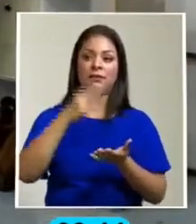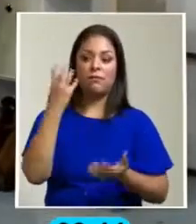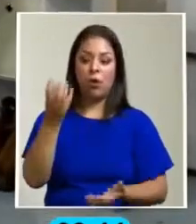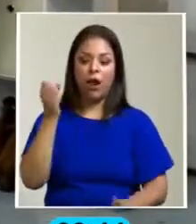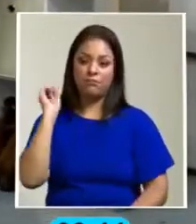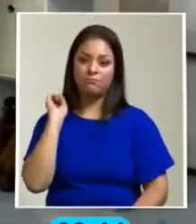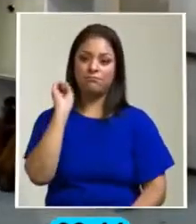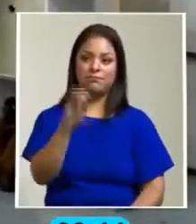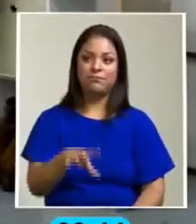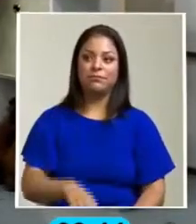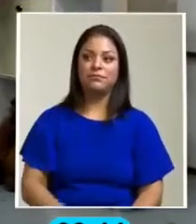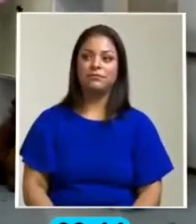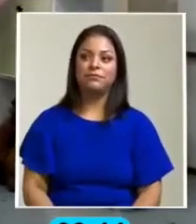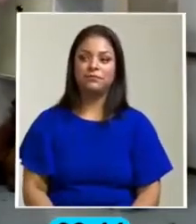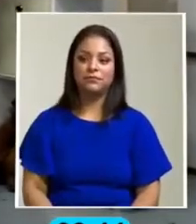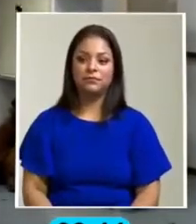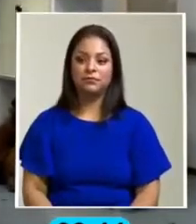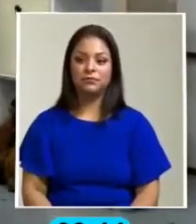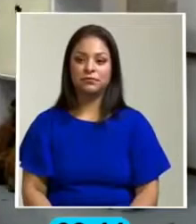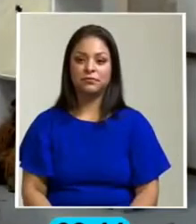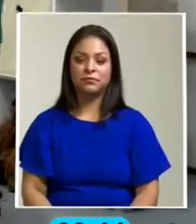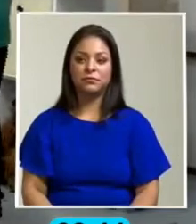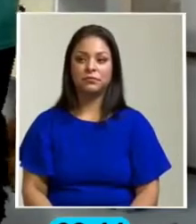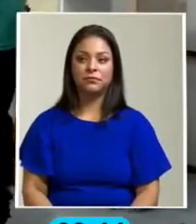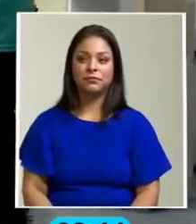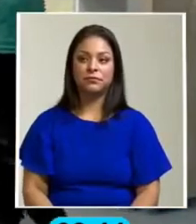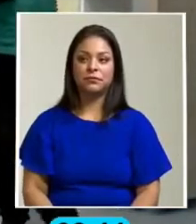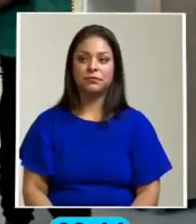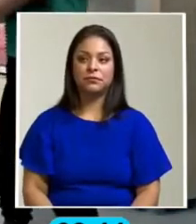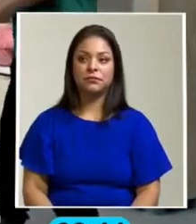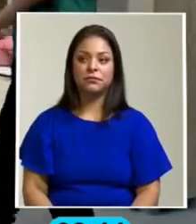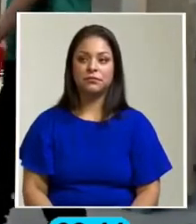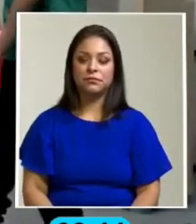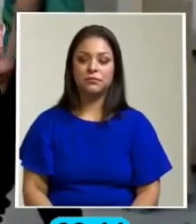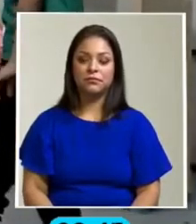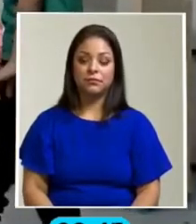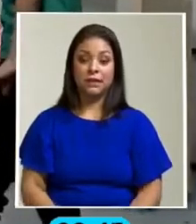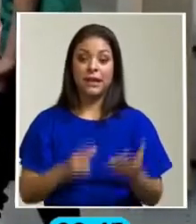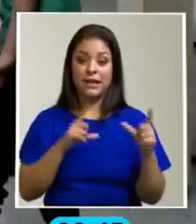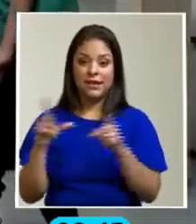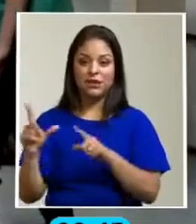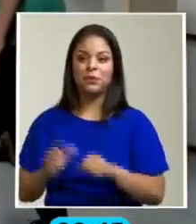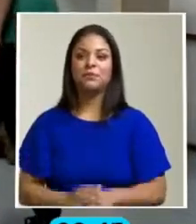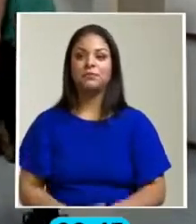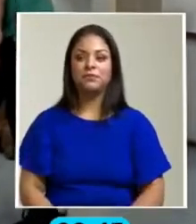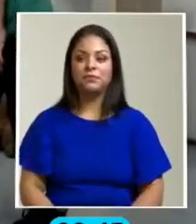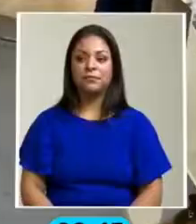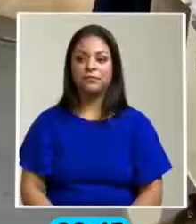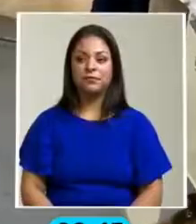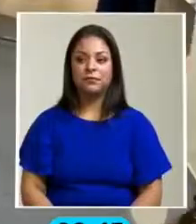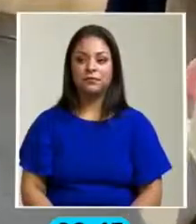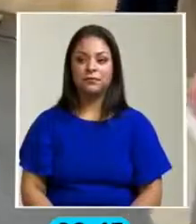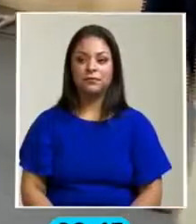ahora lo hiciste muy bien, bien Ángel. Fuerte, Ángel. Uy, tú sí. Puedes. Vamos. Y se prepara Ángel y lanza.